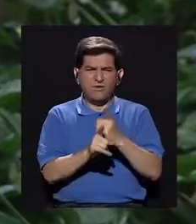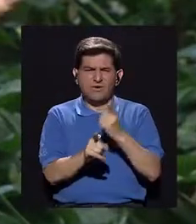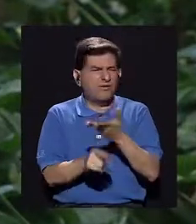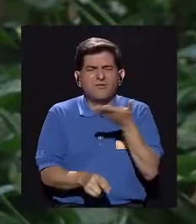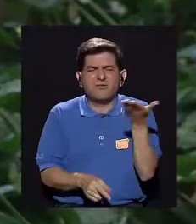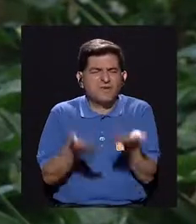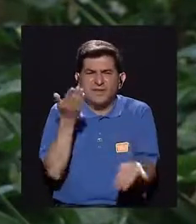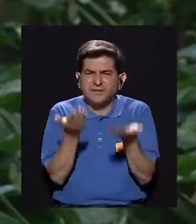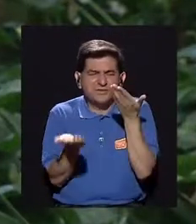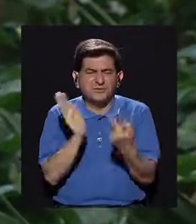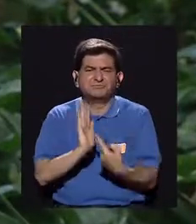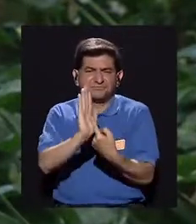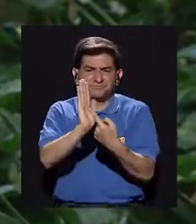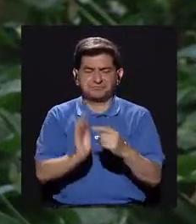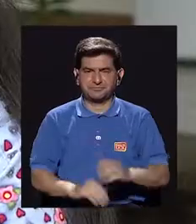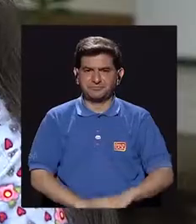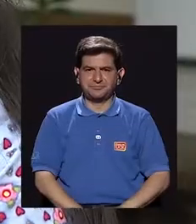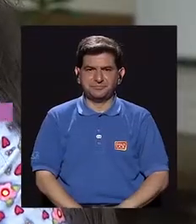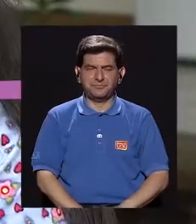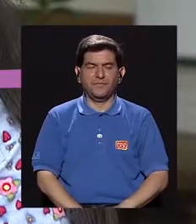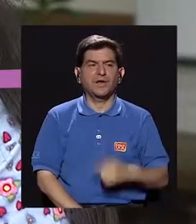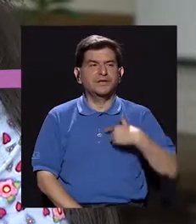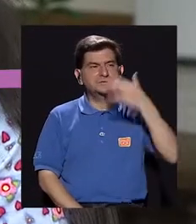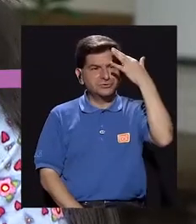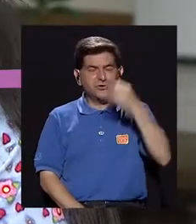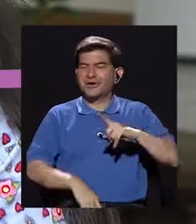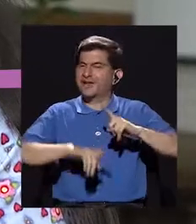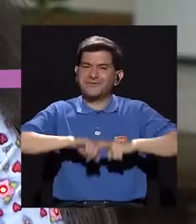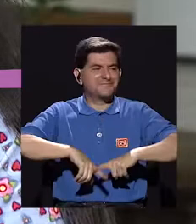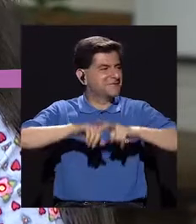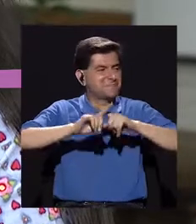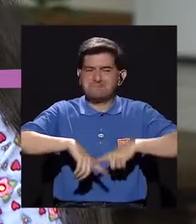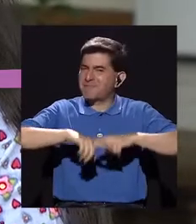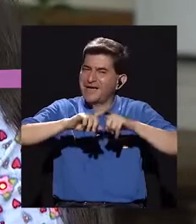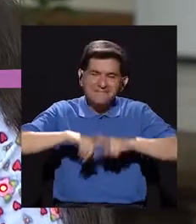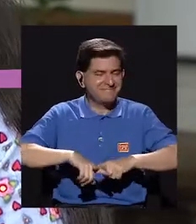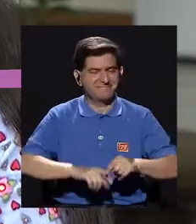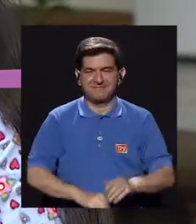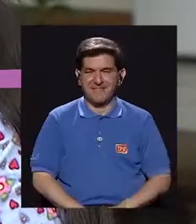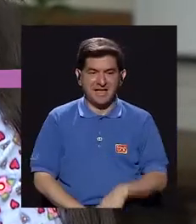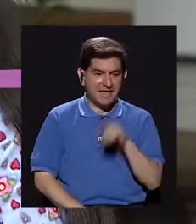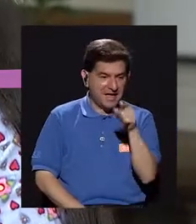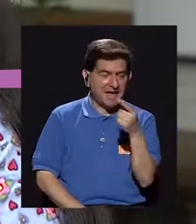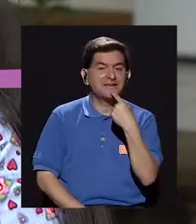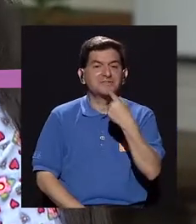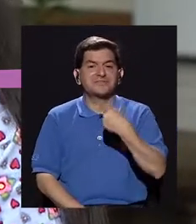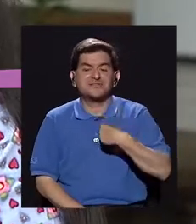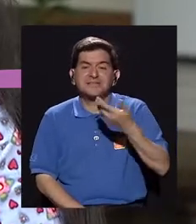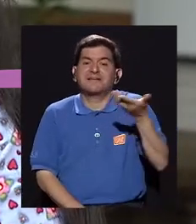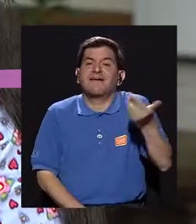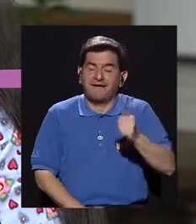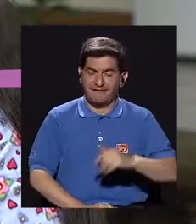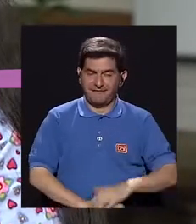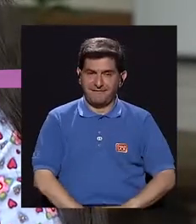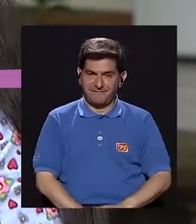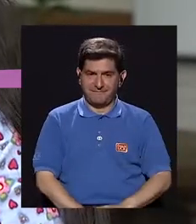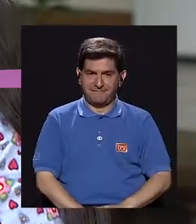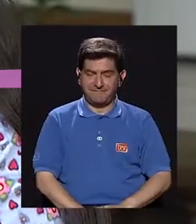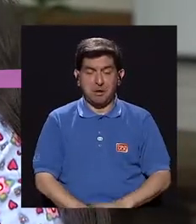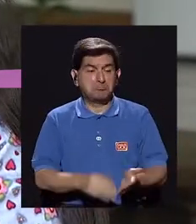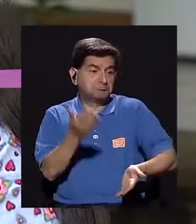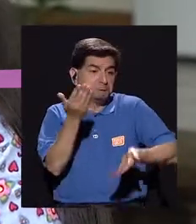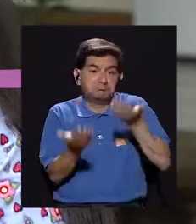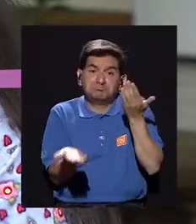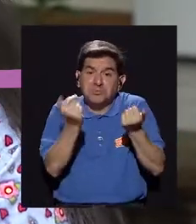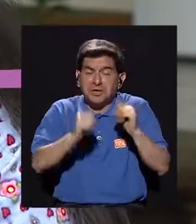es conveniente, por ejemplo, de mostrarles? Yo creo que eso va a depender mucho de lo que ellos nos digan, ¿verdad?